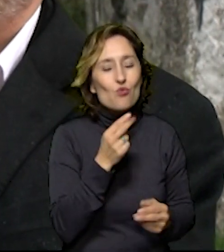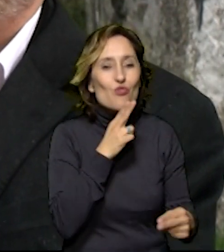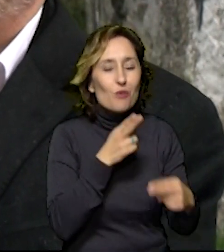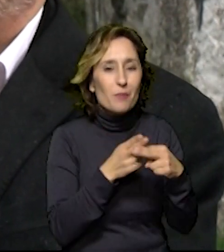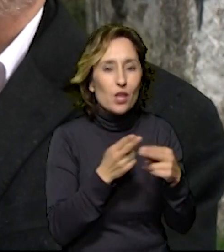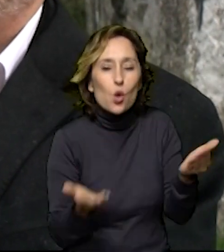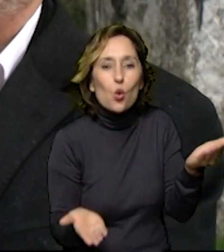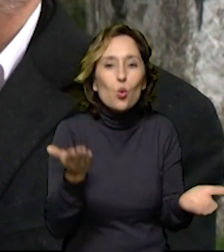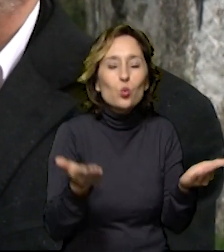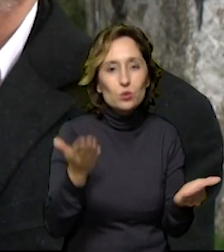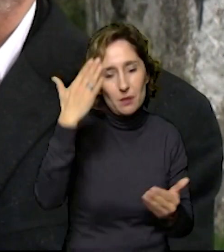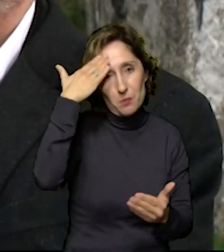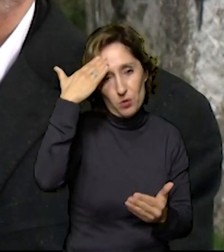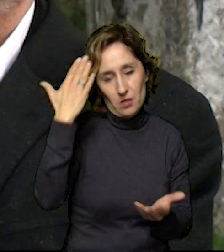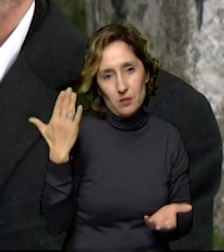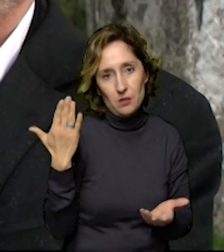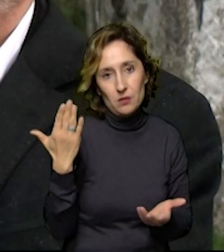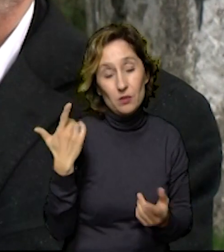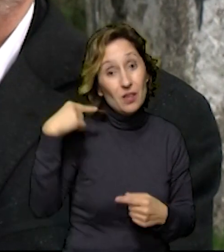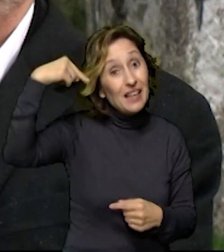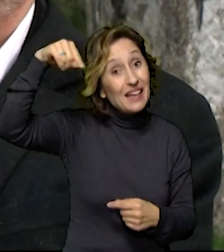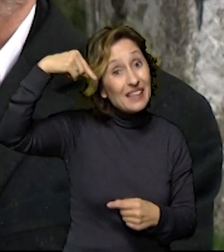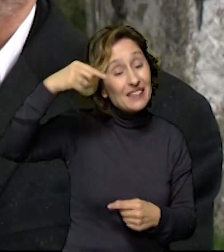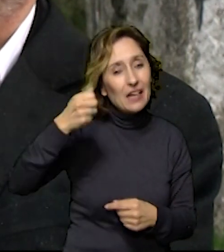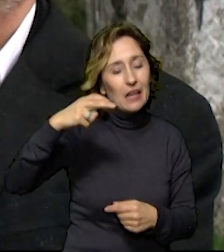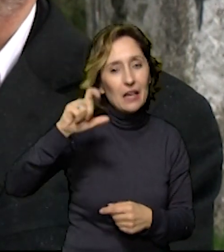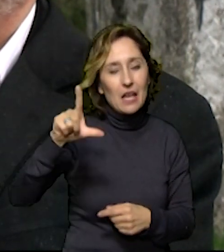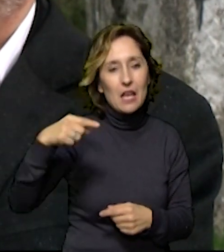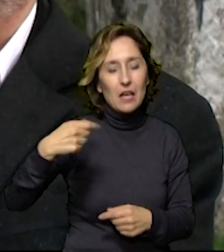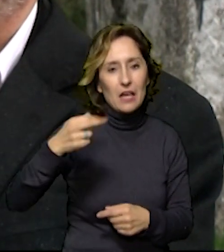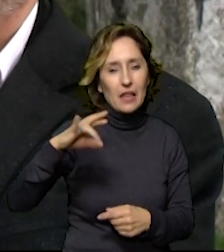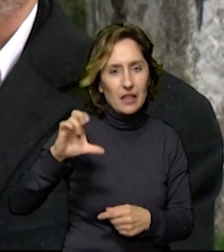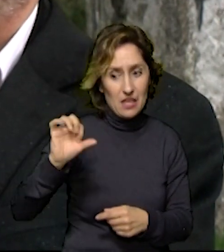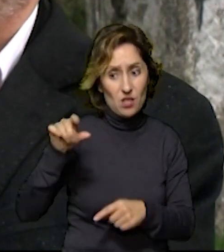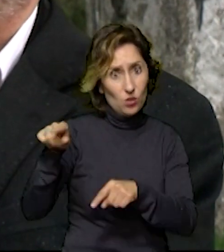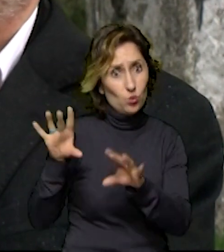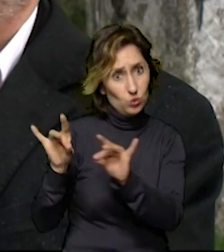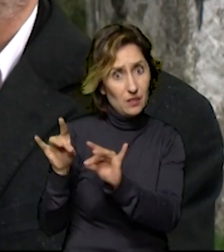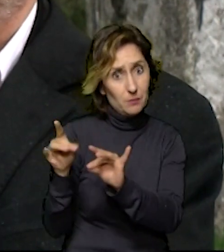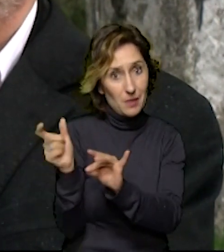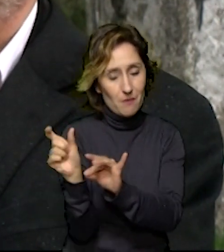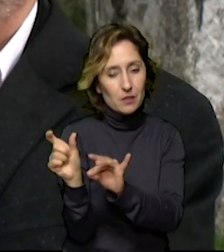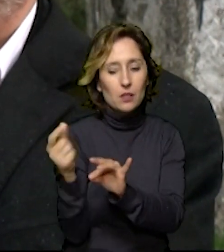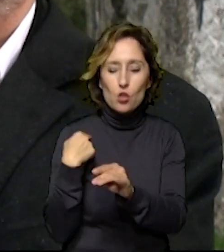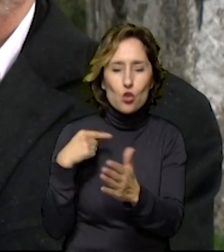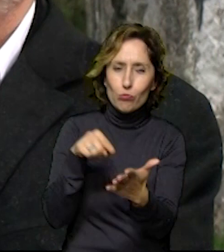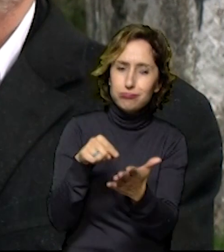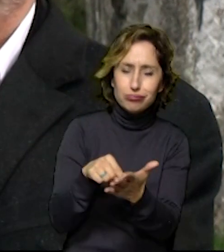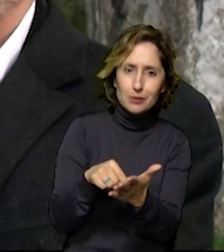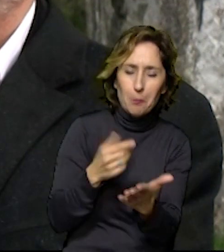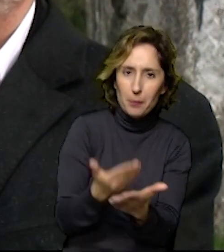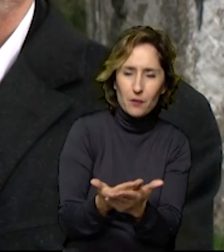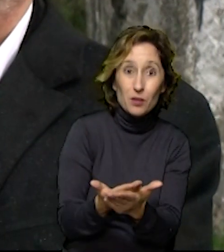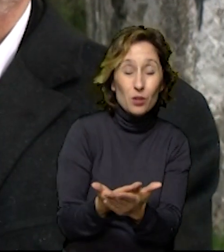un término que utiliza el catedrático Ángel García Sanz y que yo reivindico. Esa